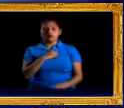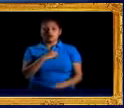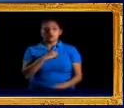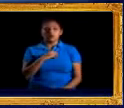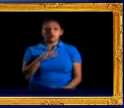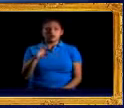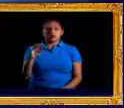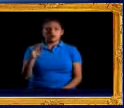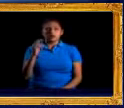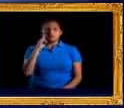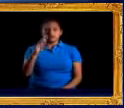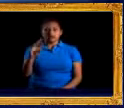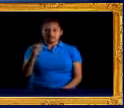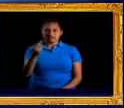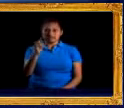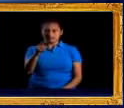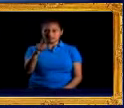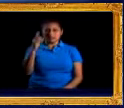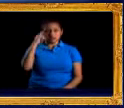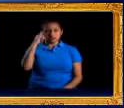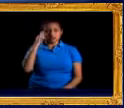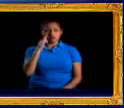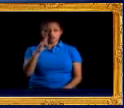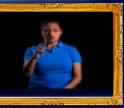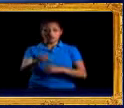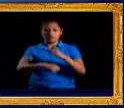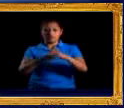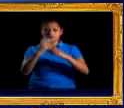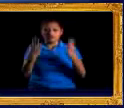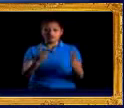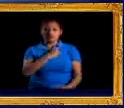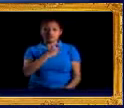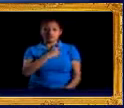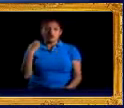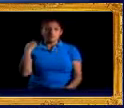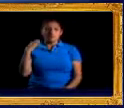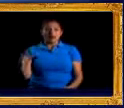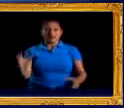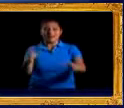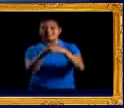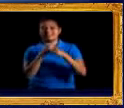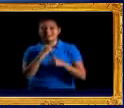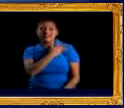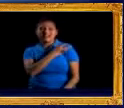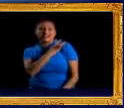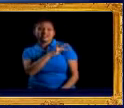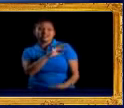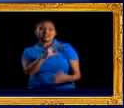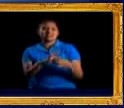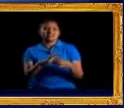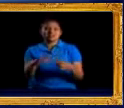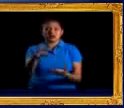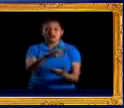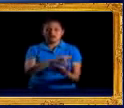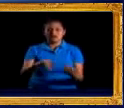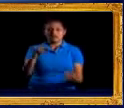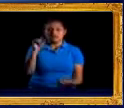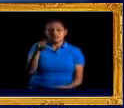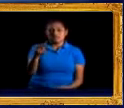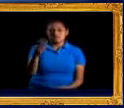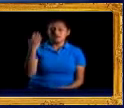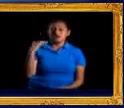lo que dice la Escritura: vieron el fruto codiciable para alcanzar las riquezas de los reinos. Eso era lo que